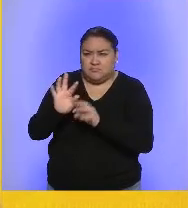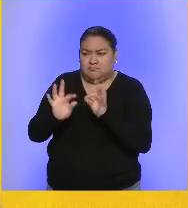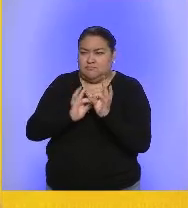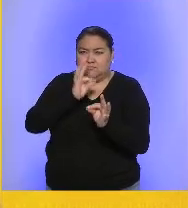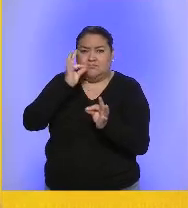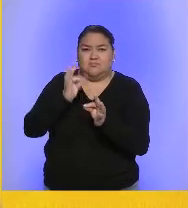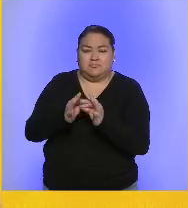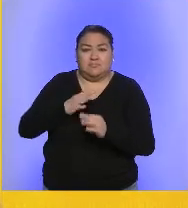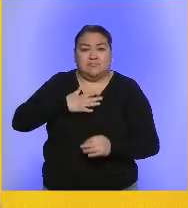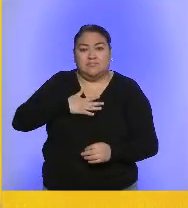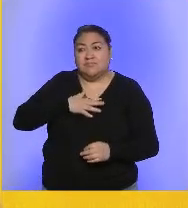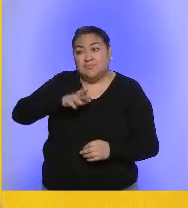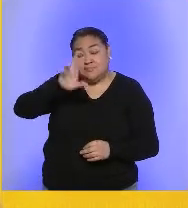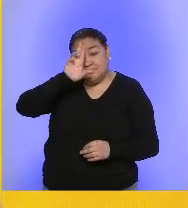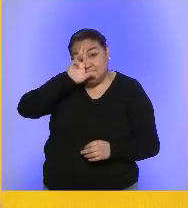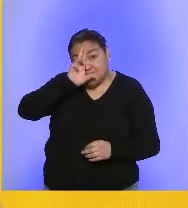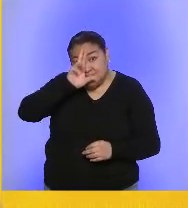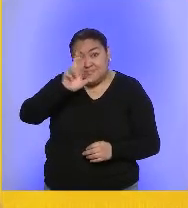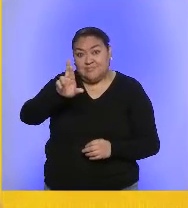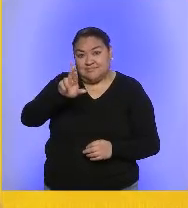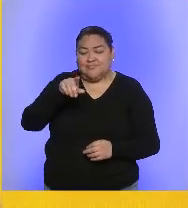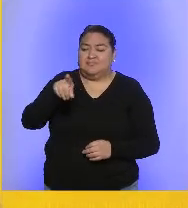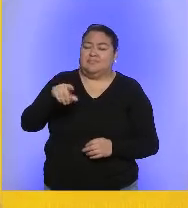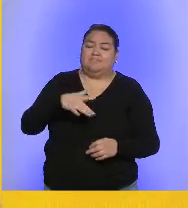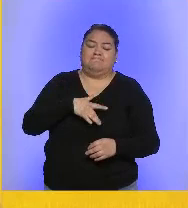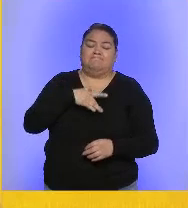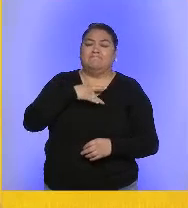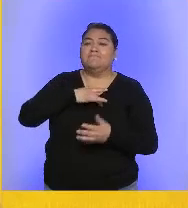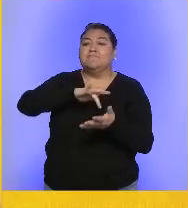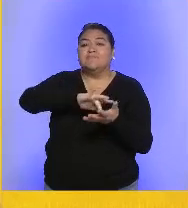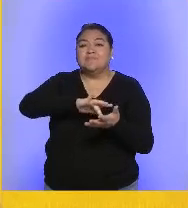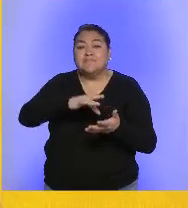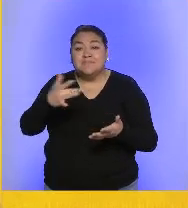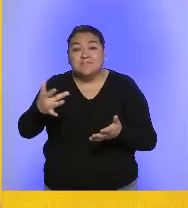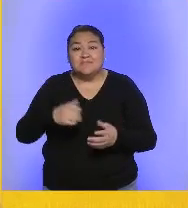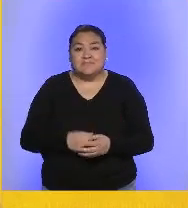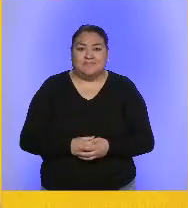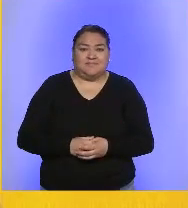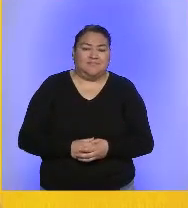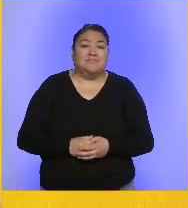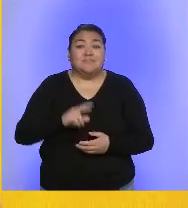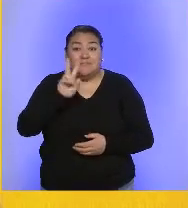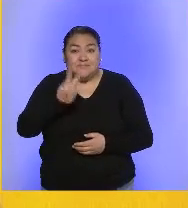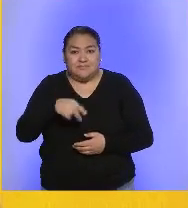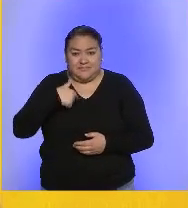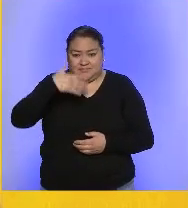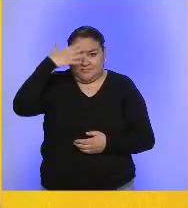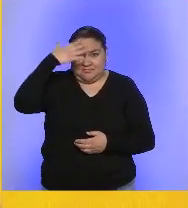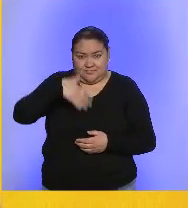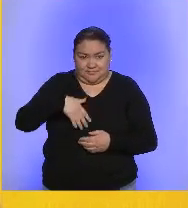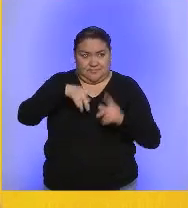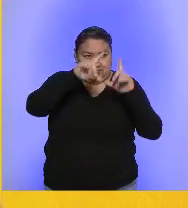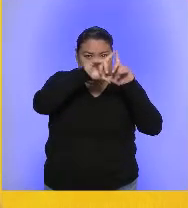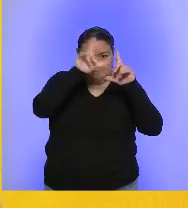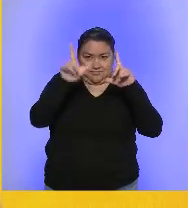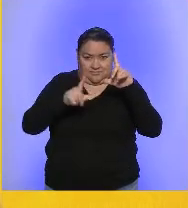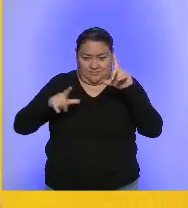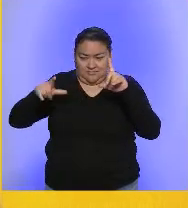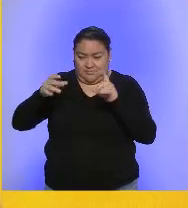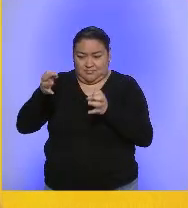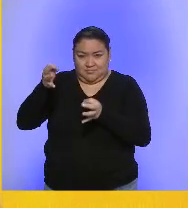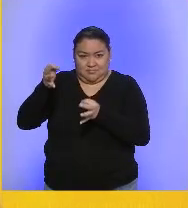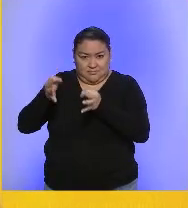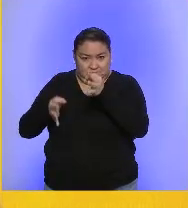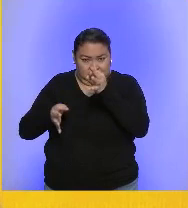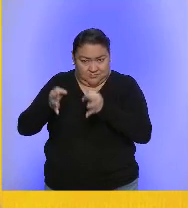y agradecimiento. La magistratura electoral a nivel nacional no sería lo que somos sin el